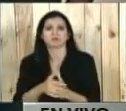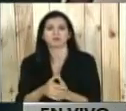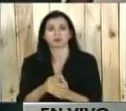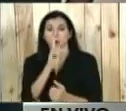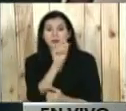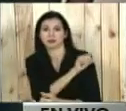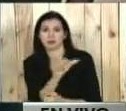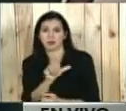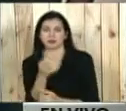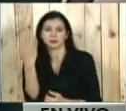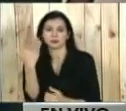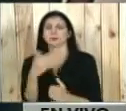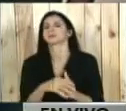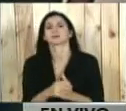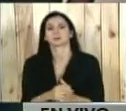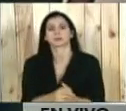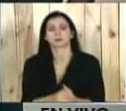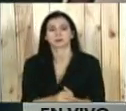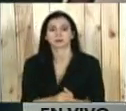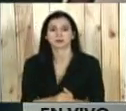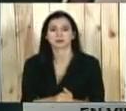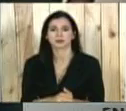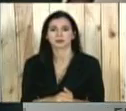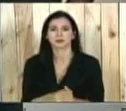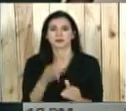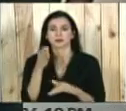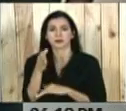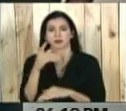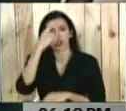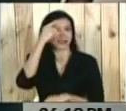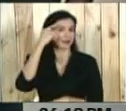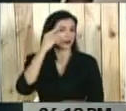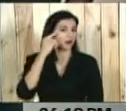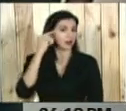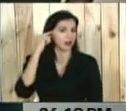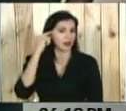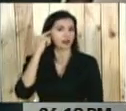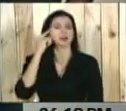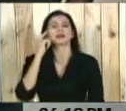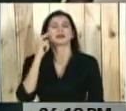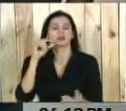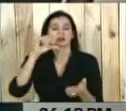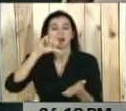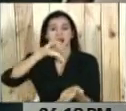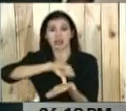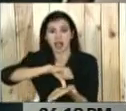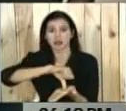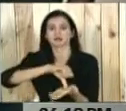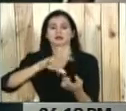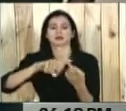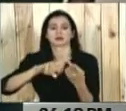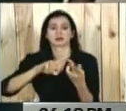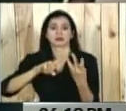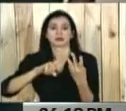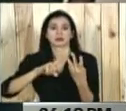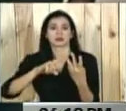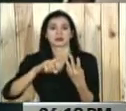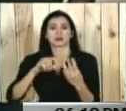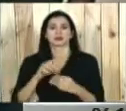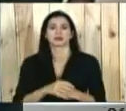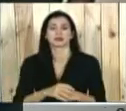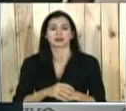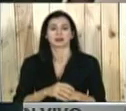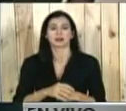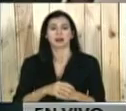Estábamos terminando la gira que nos llevó a Azerbaiyán, a Irán, Arabia Saudita y Qatar.